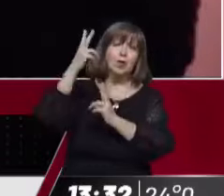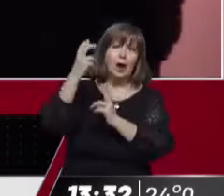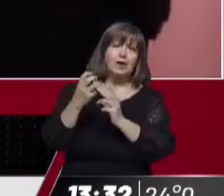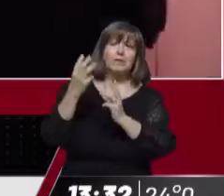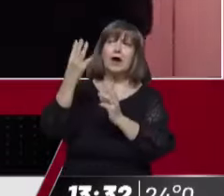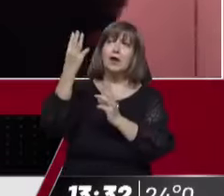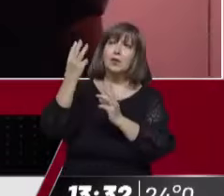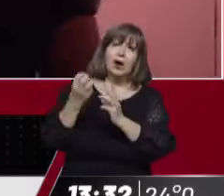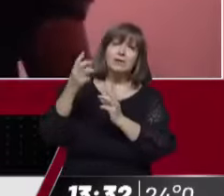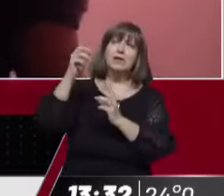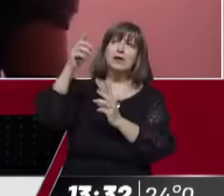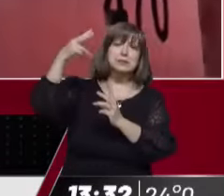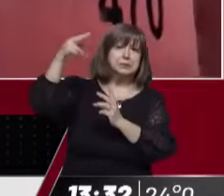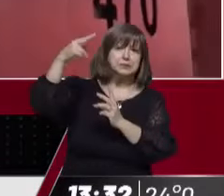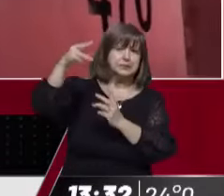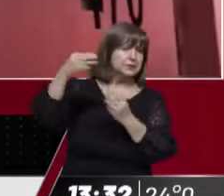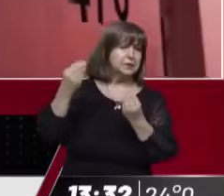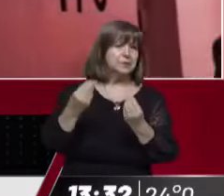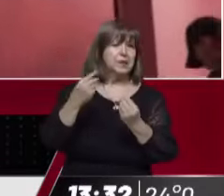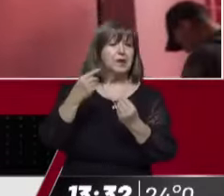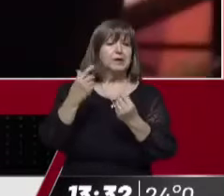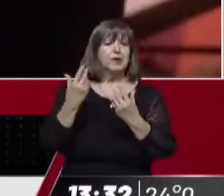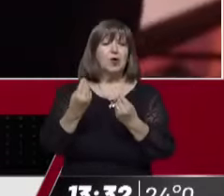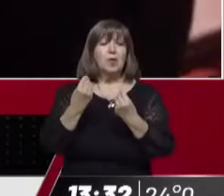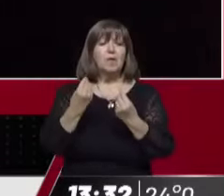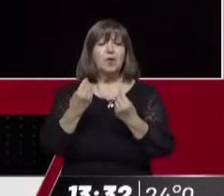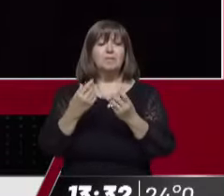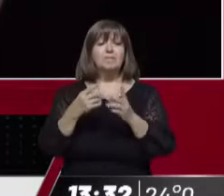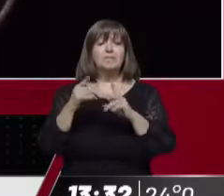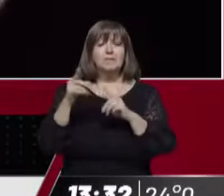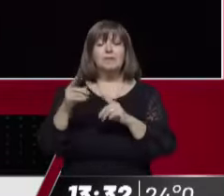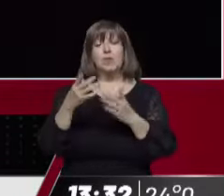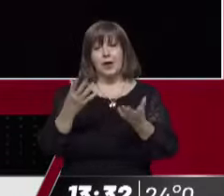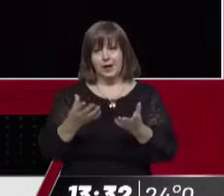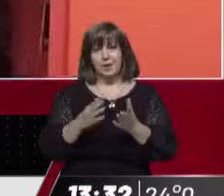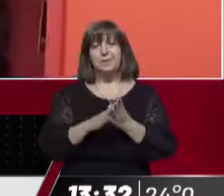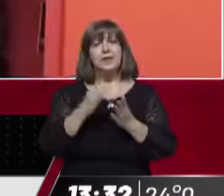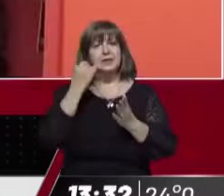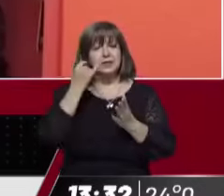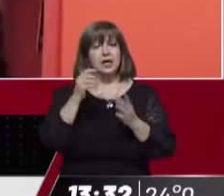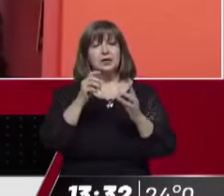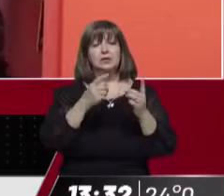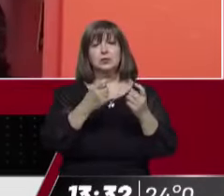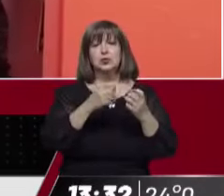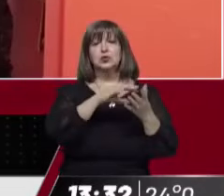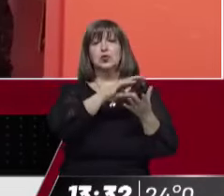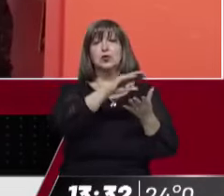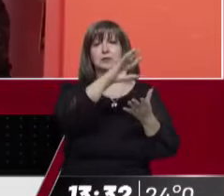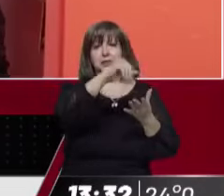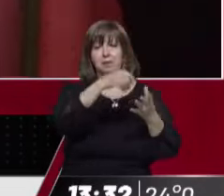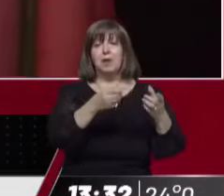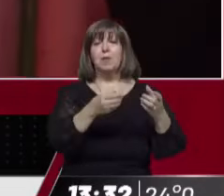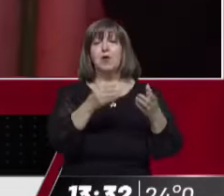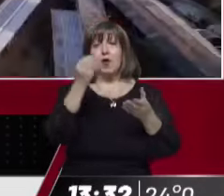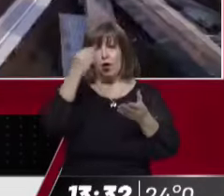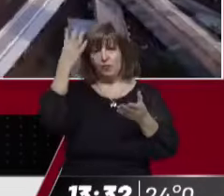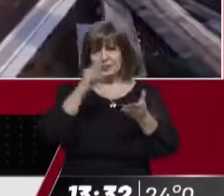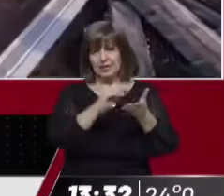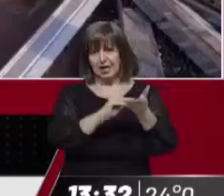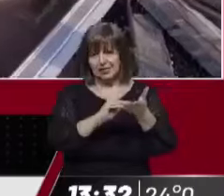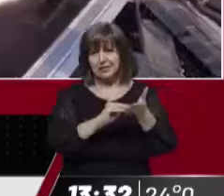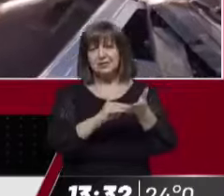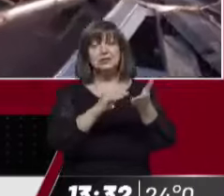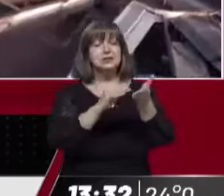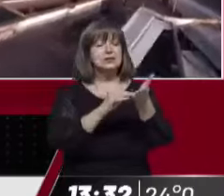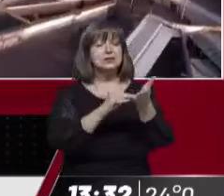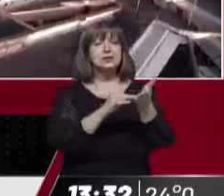hecho todo lo que tiene que ver con el análisis de viabilidad técnica, que es lo que un poco refería el gobernador, que lo que es en el centro, en San Felipe, Bolón